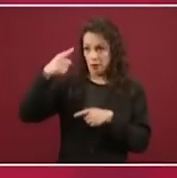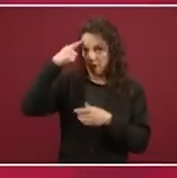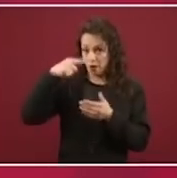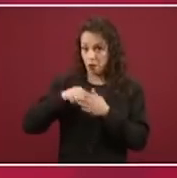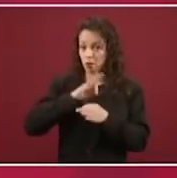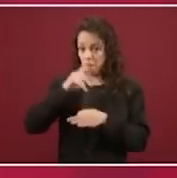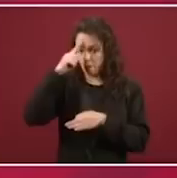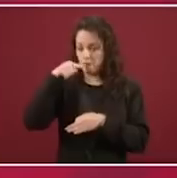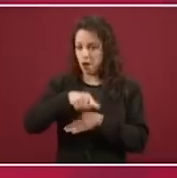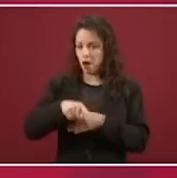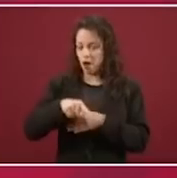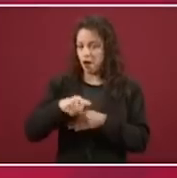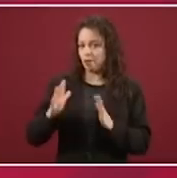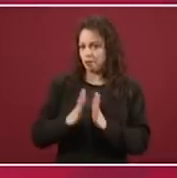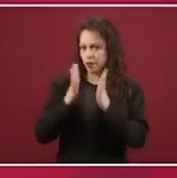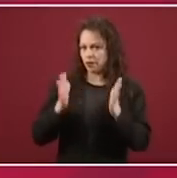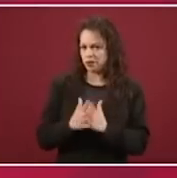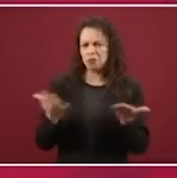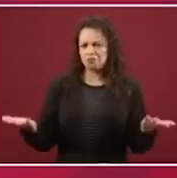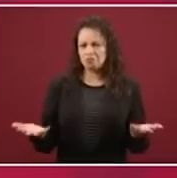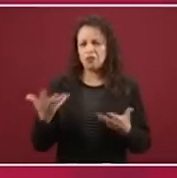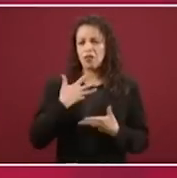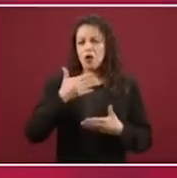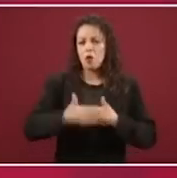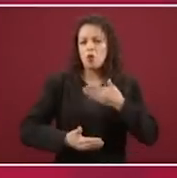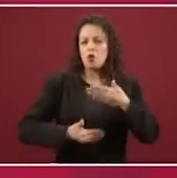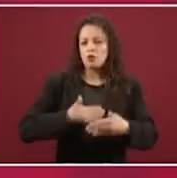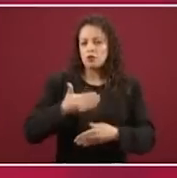participando. Son procesos. Teníamos que poner orden.